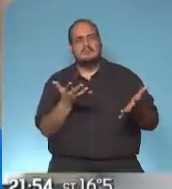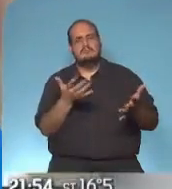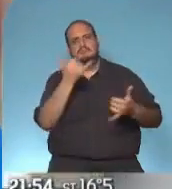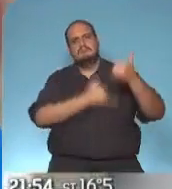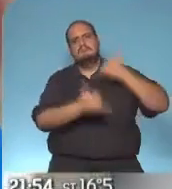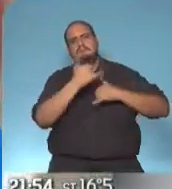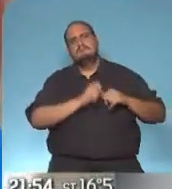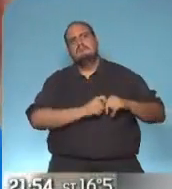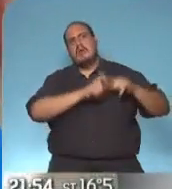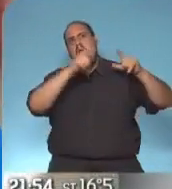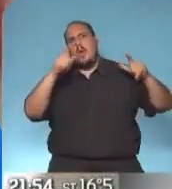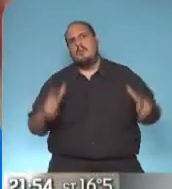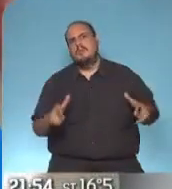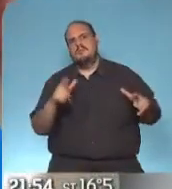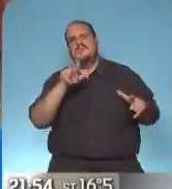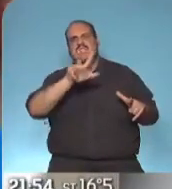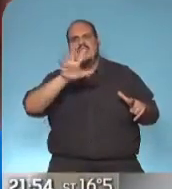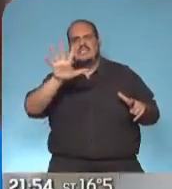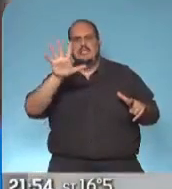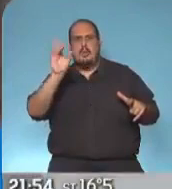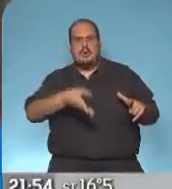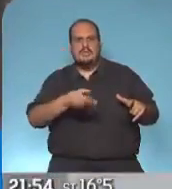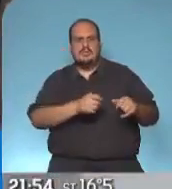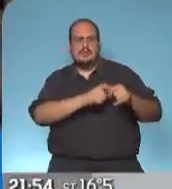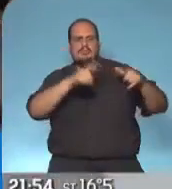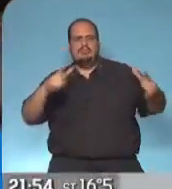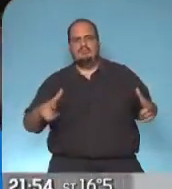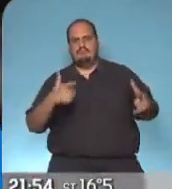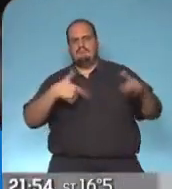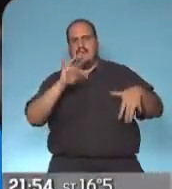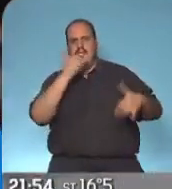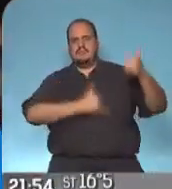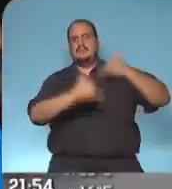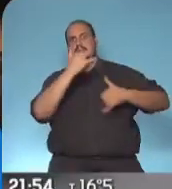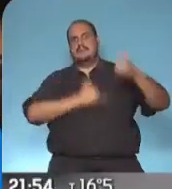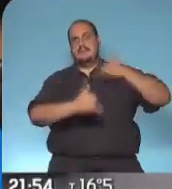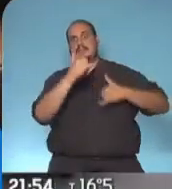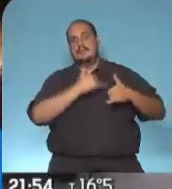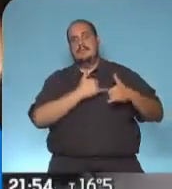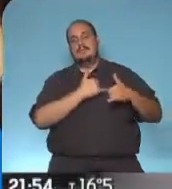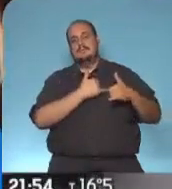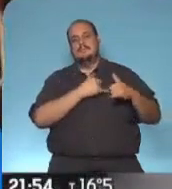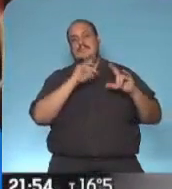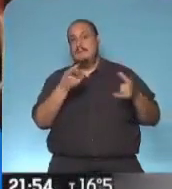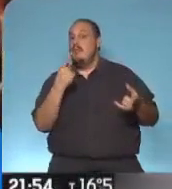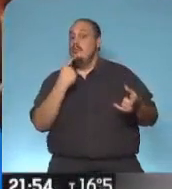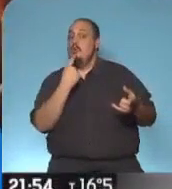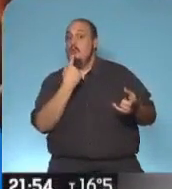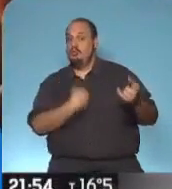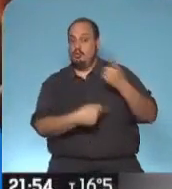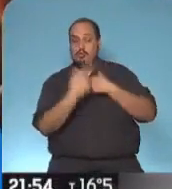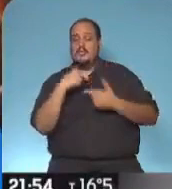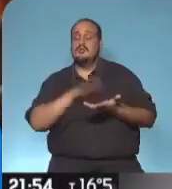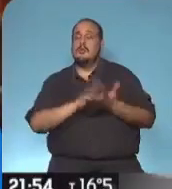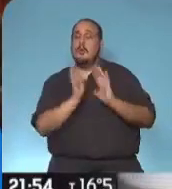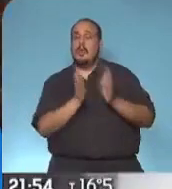aumentado arriba del 35% las consultas. Hay más llamadas, pero las consultas concretas por violencia de